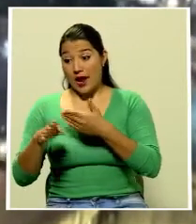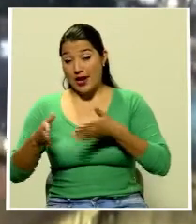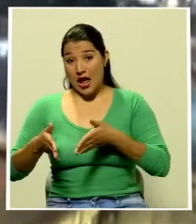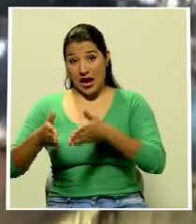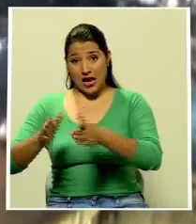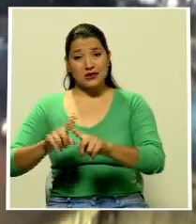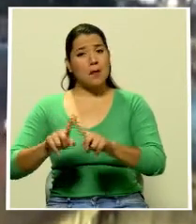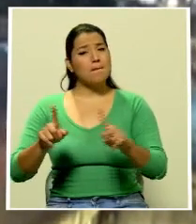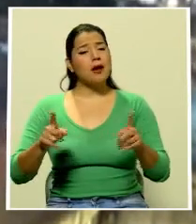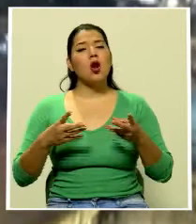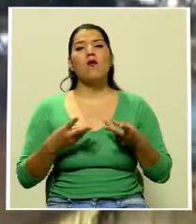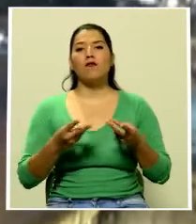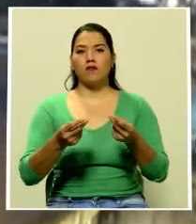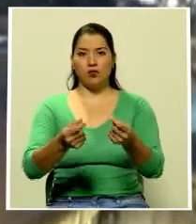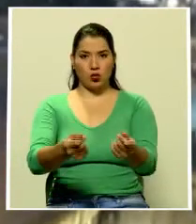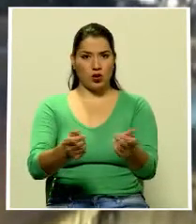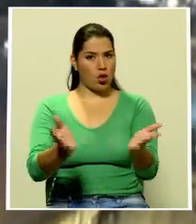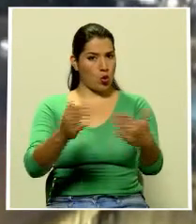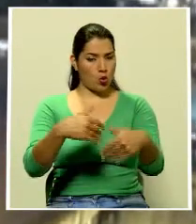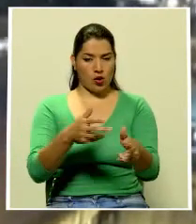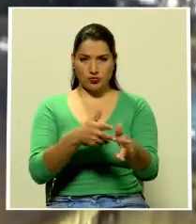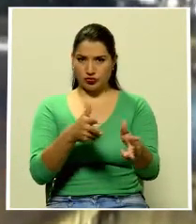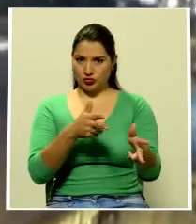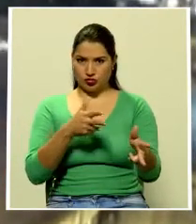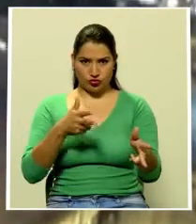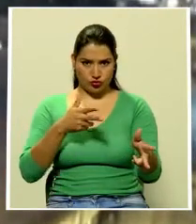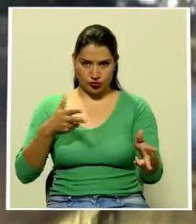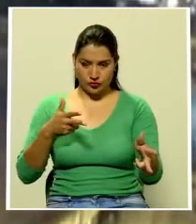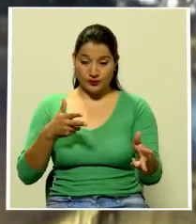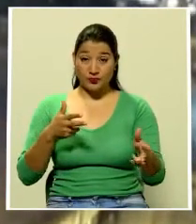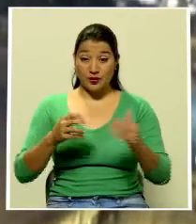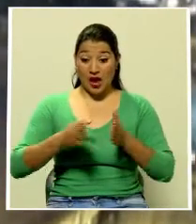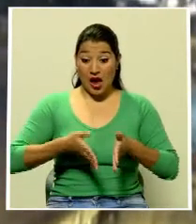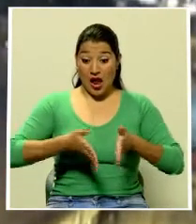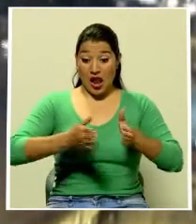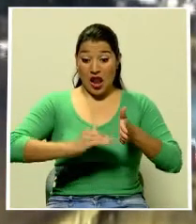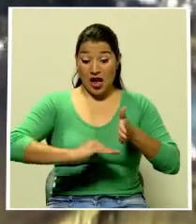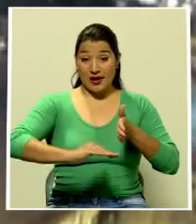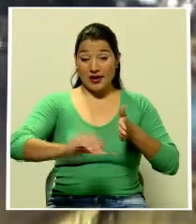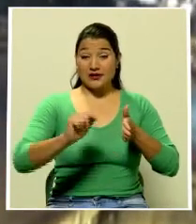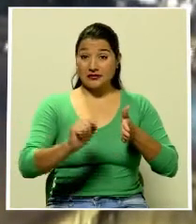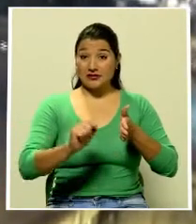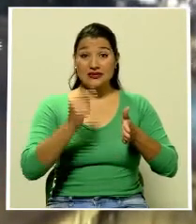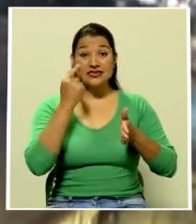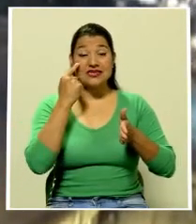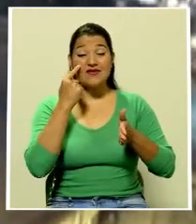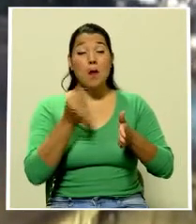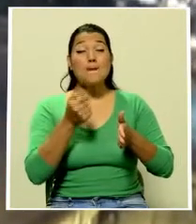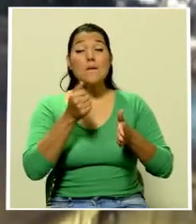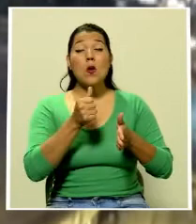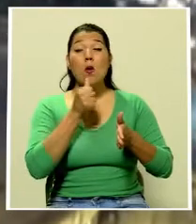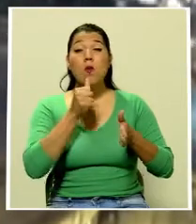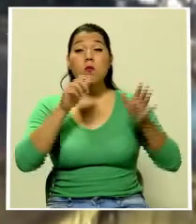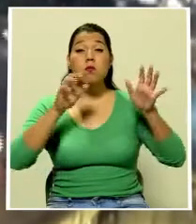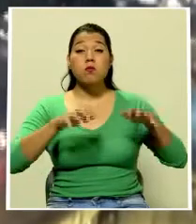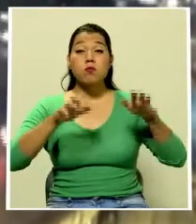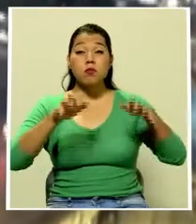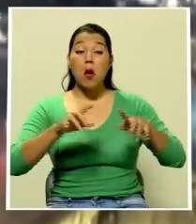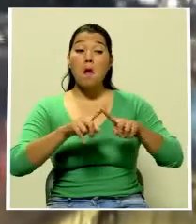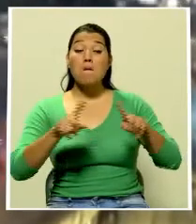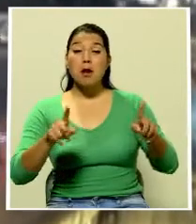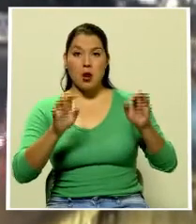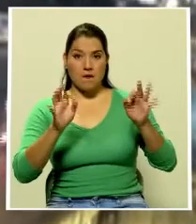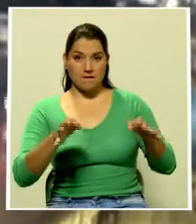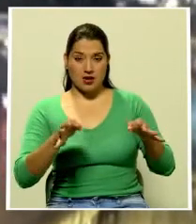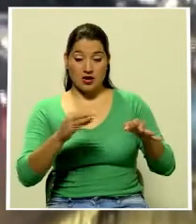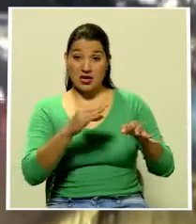la circulación es ágil, la superficie de rodaje se ve húmeda, pero en buenas